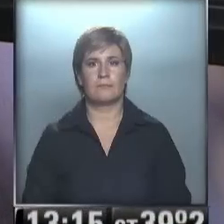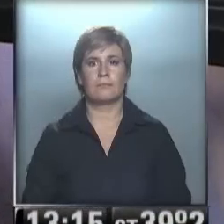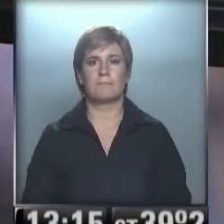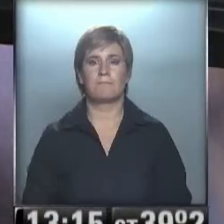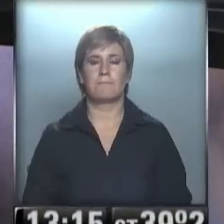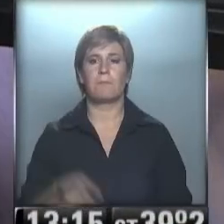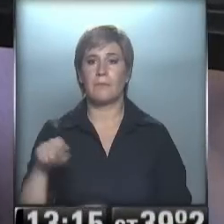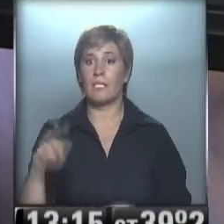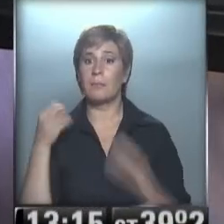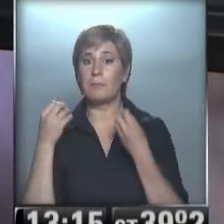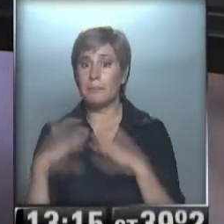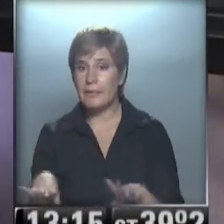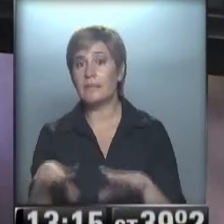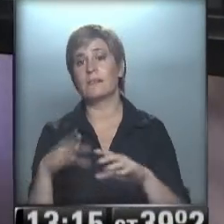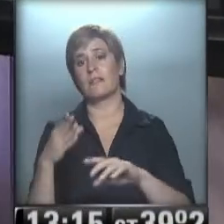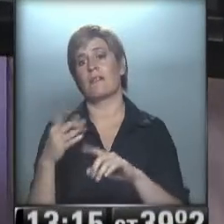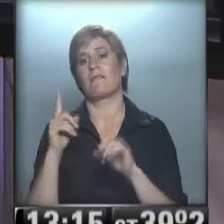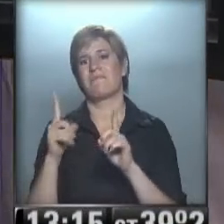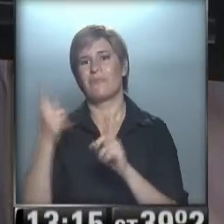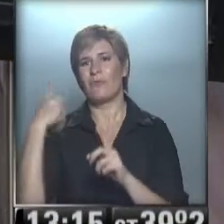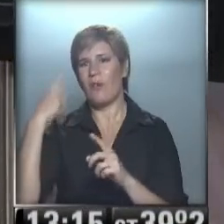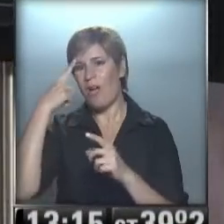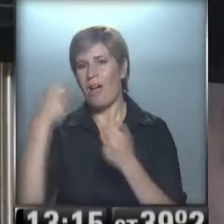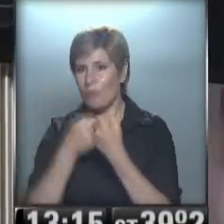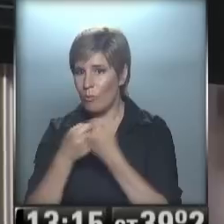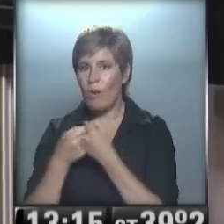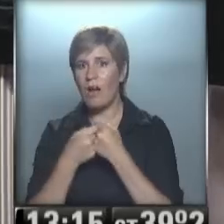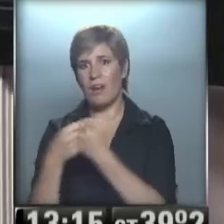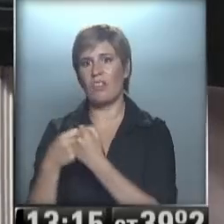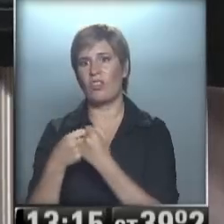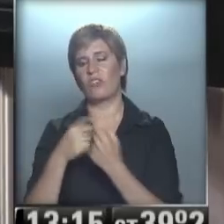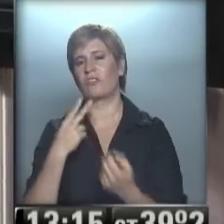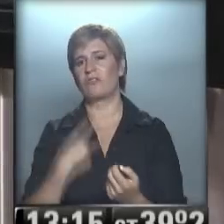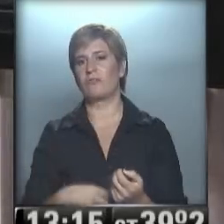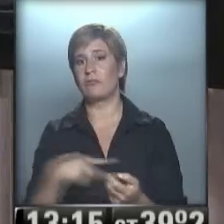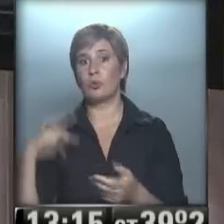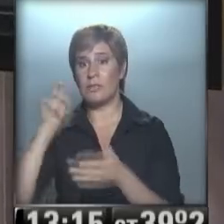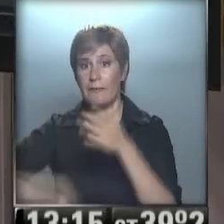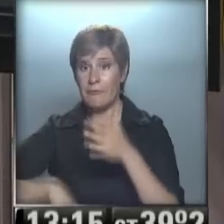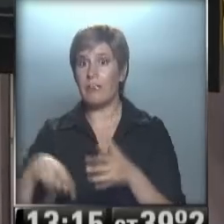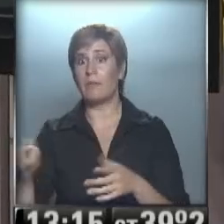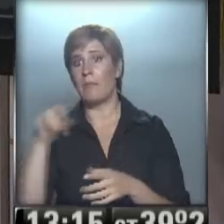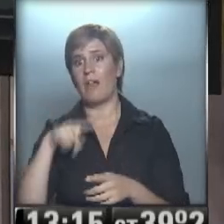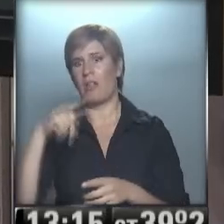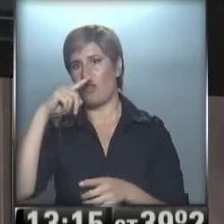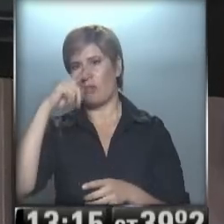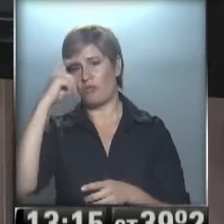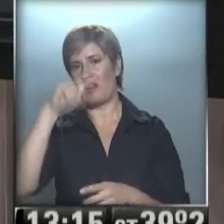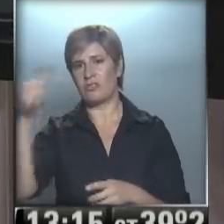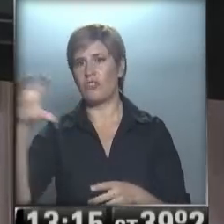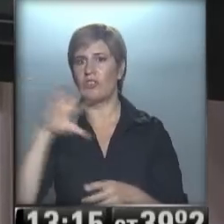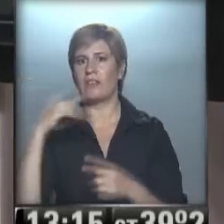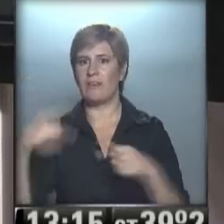Entra en vigencia el histórico acuerdo firmado en Ginebra por las principales potencias mundiales sobre el programa